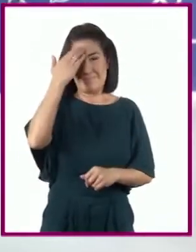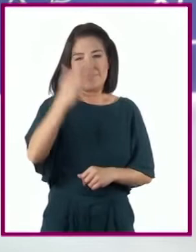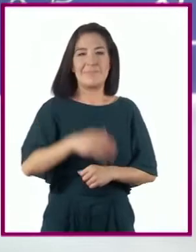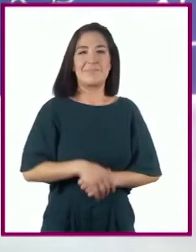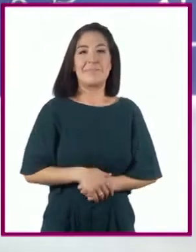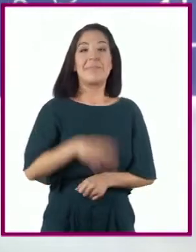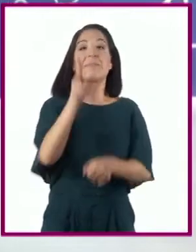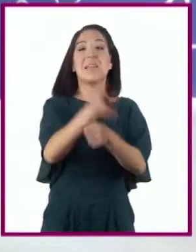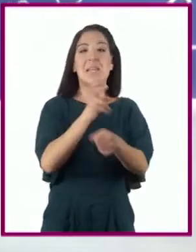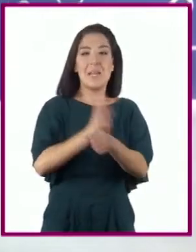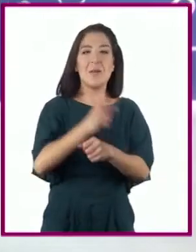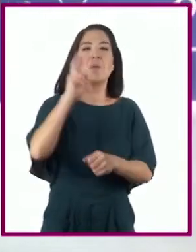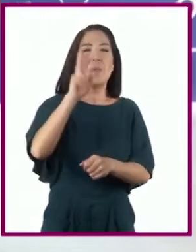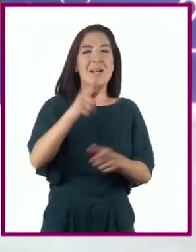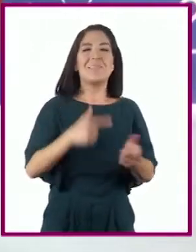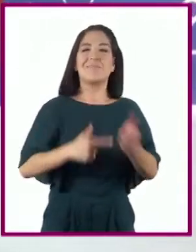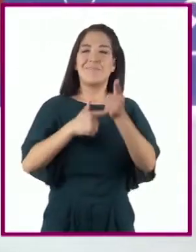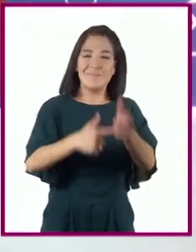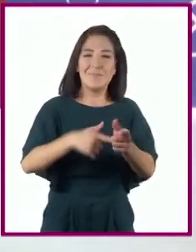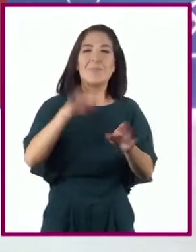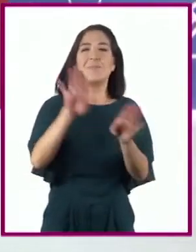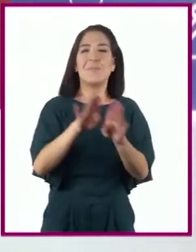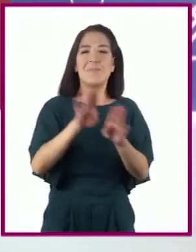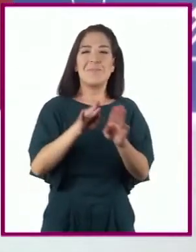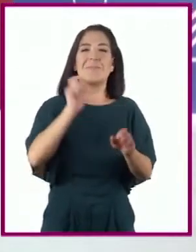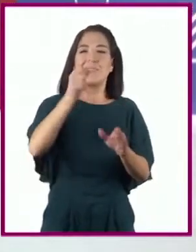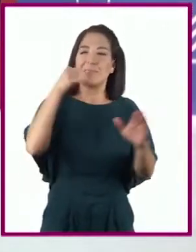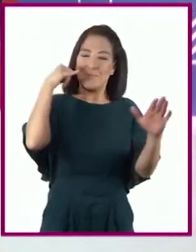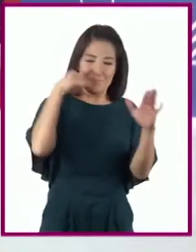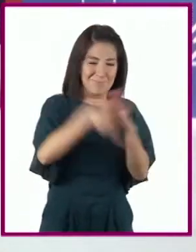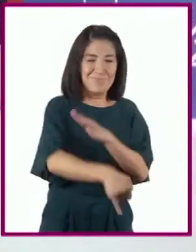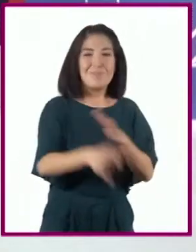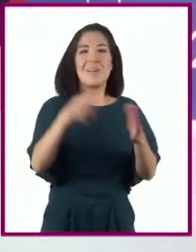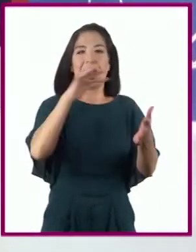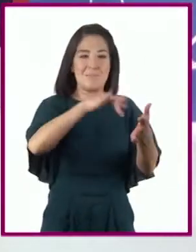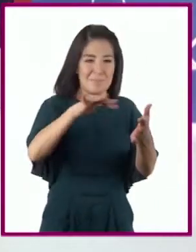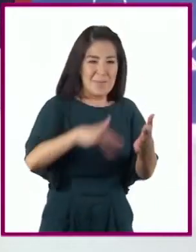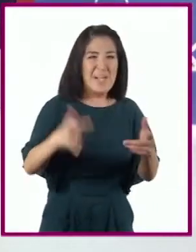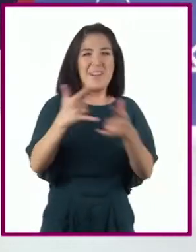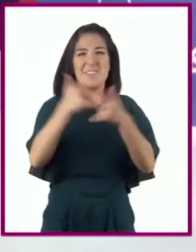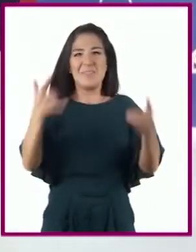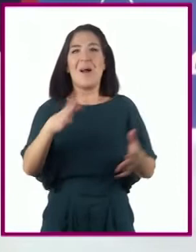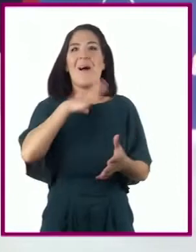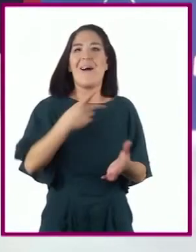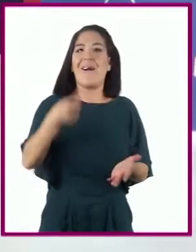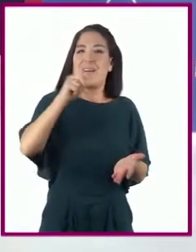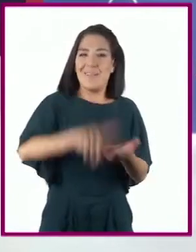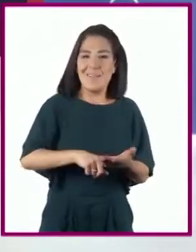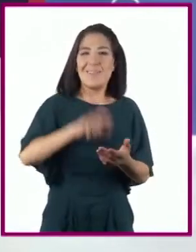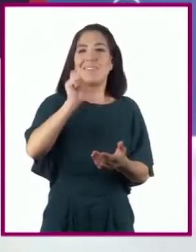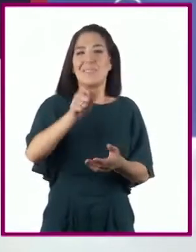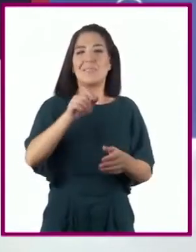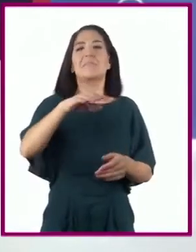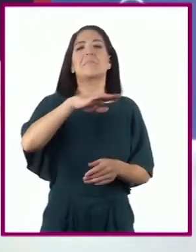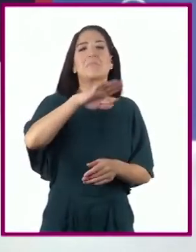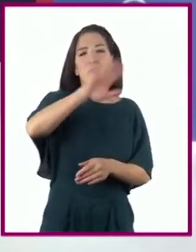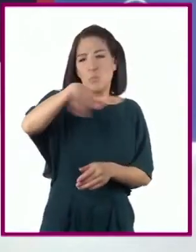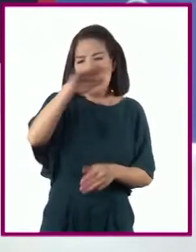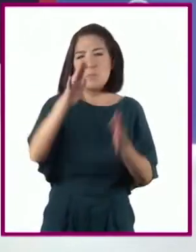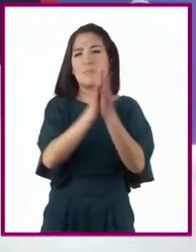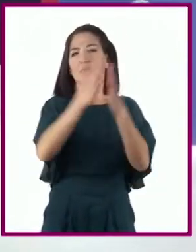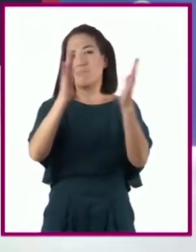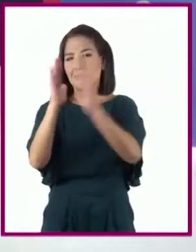Los invitamos a que sigan explorando la gran variedad de lecturas e historias que existen. ¿Cómo? Buscando en bibliotecas,